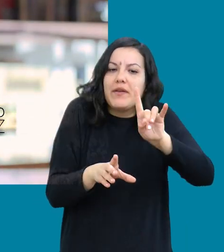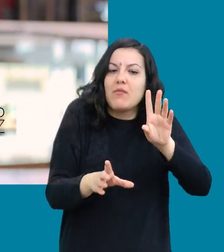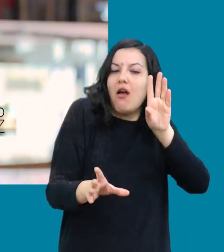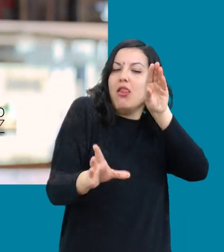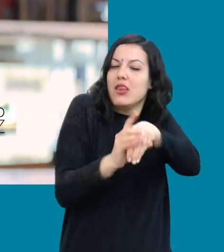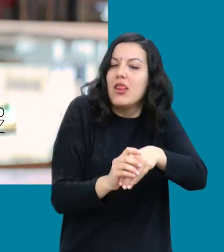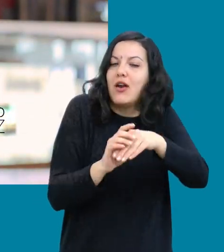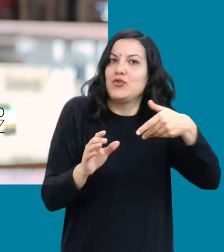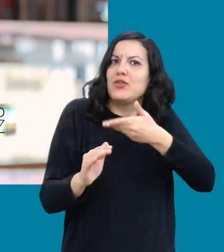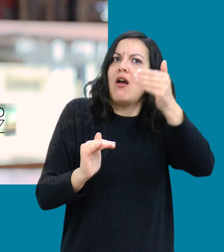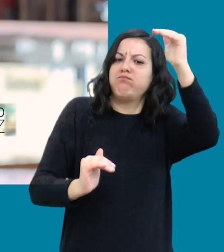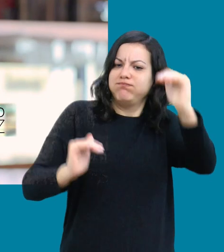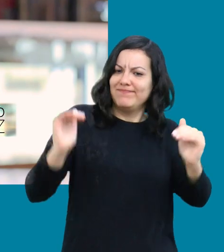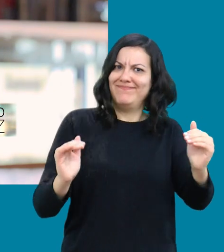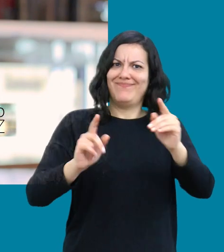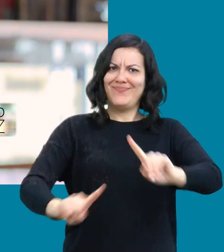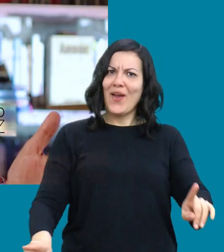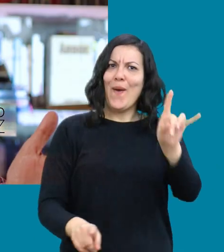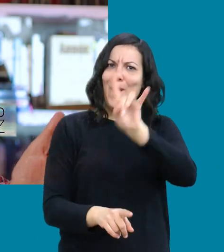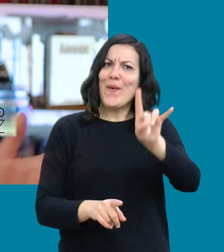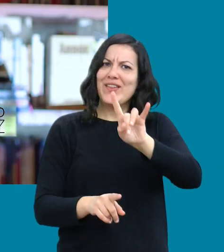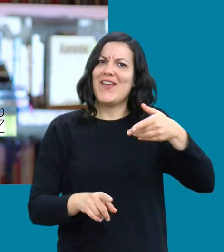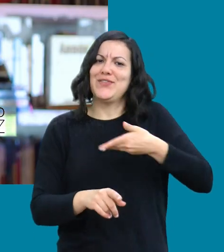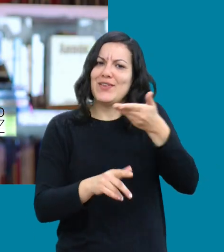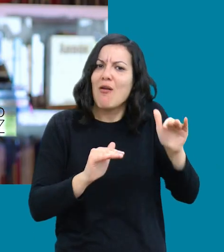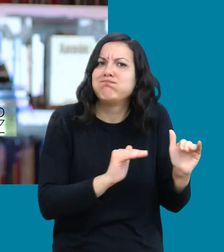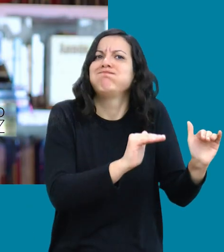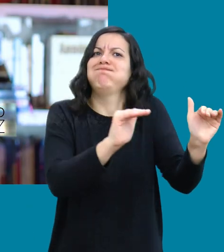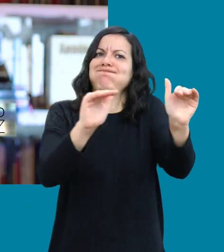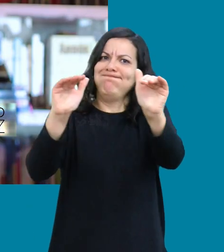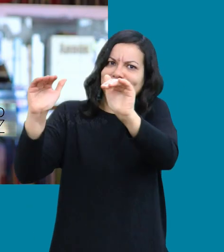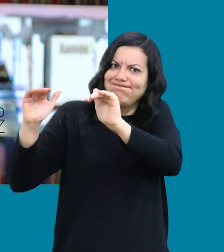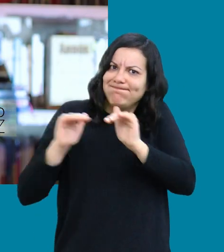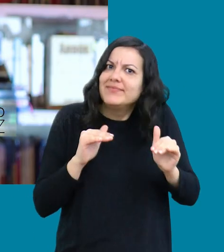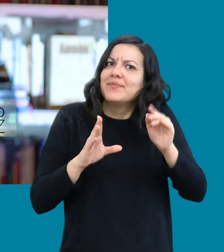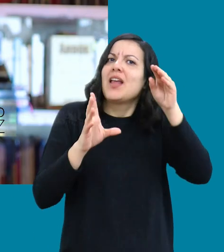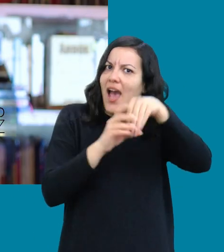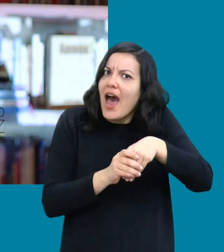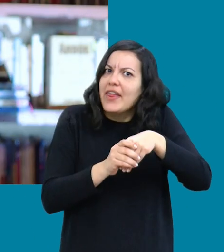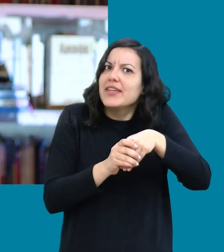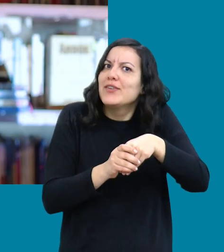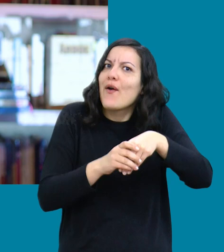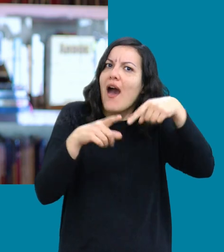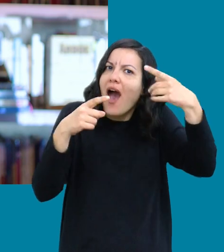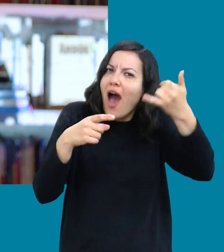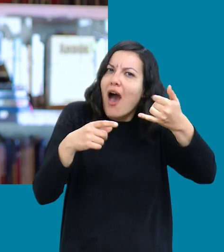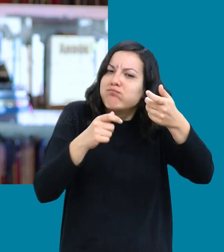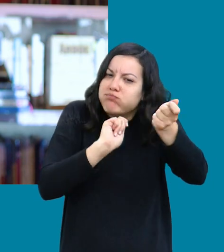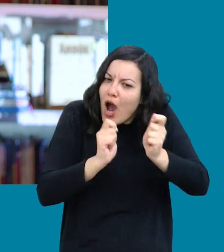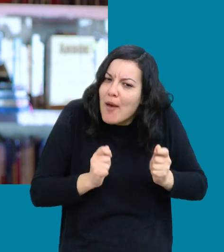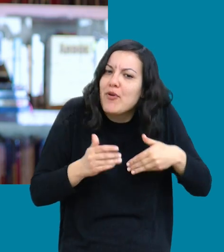en la universidad. Y la universidad es el gran igualador social hoy. Es una maquinaria sensible